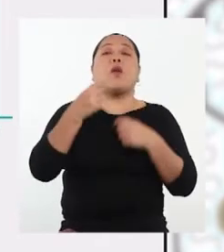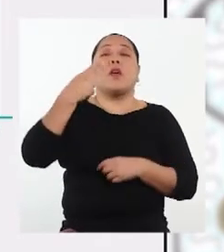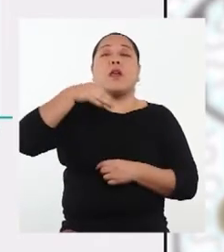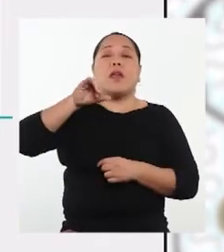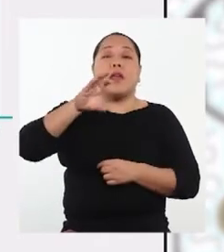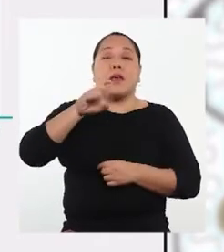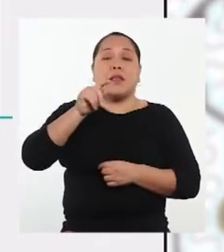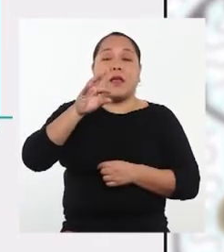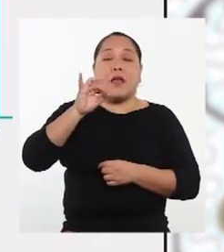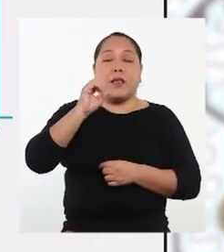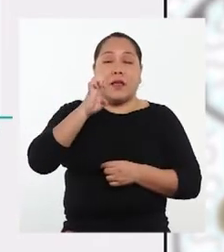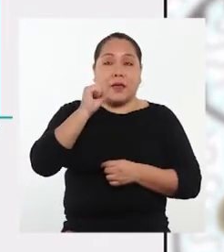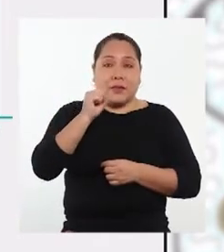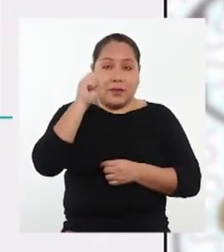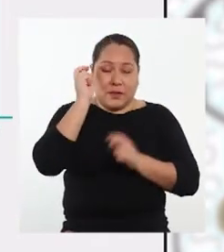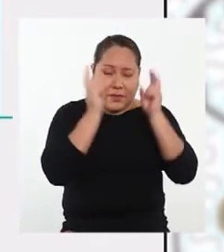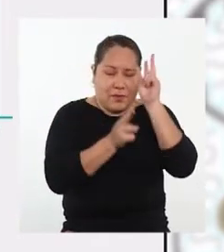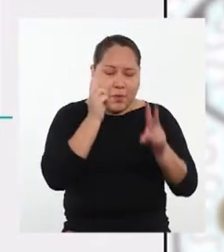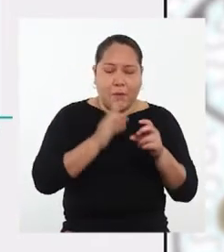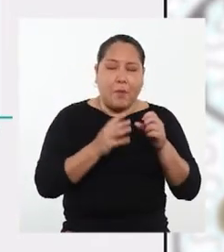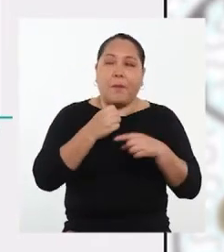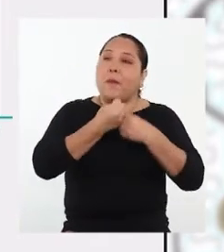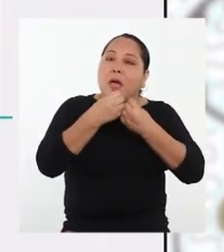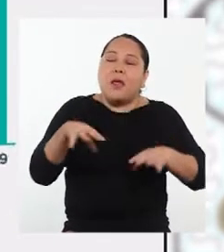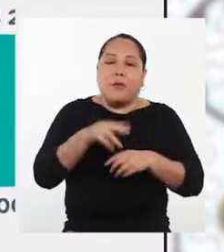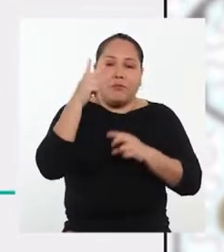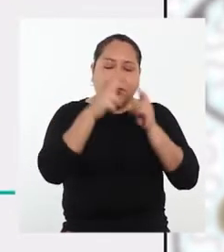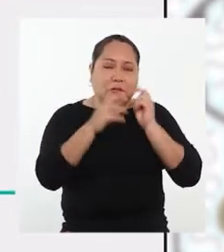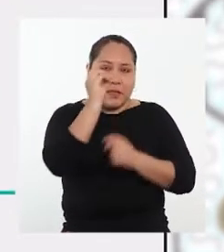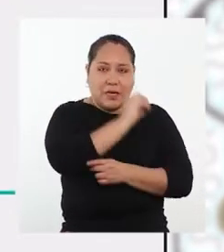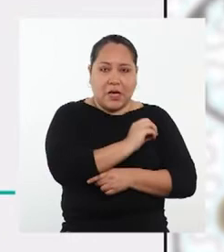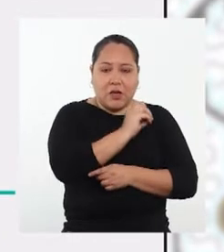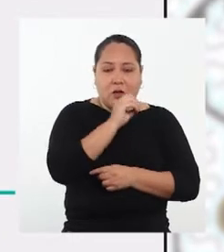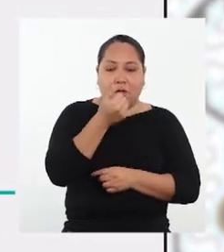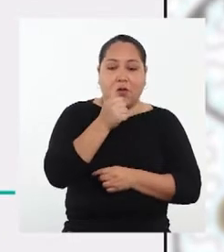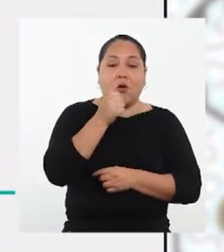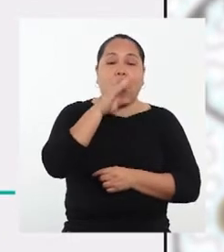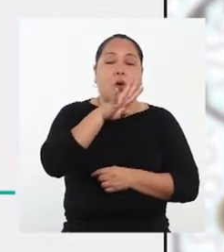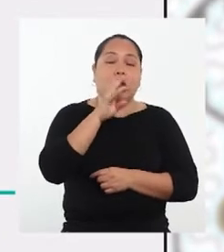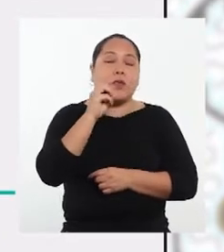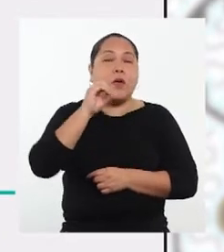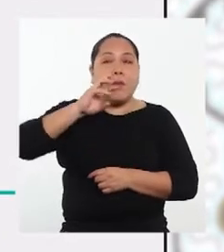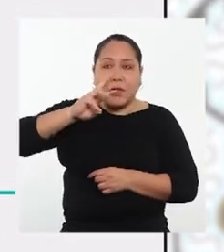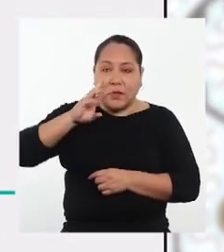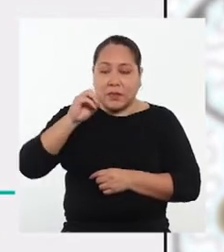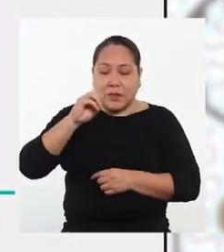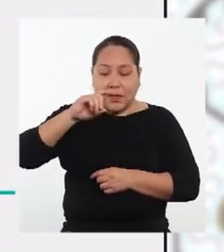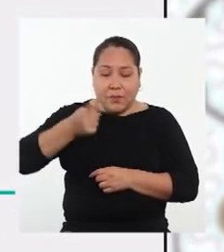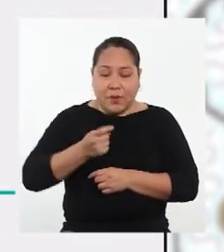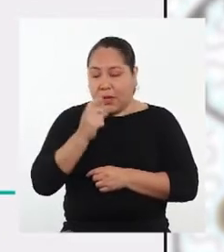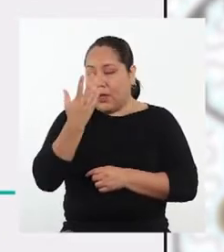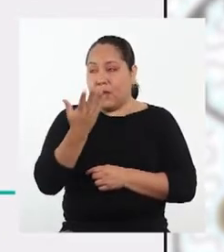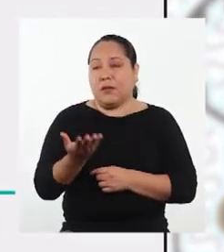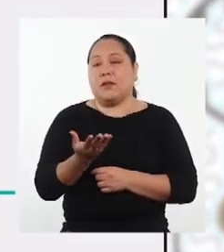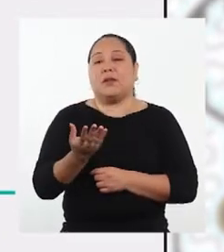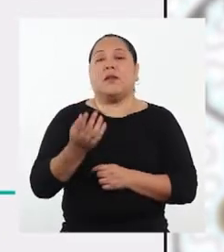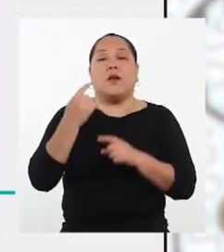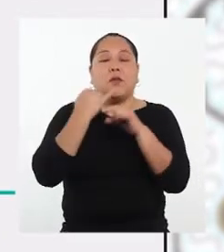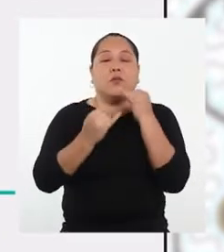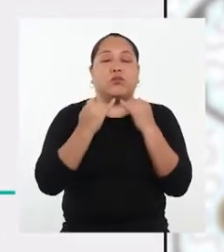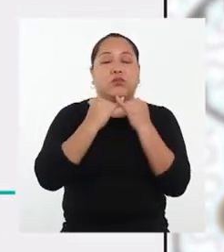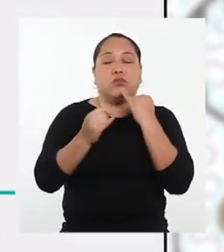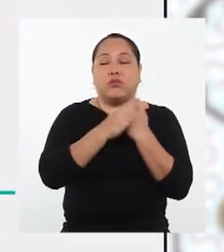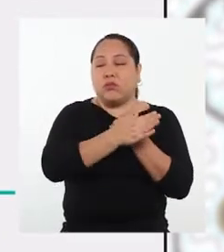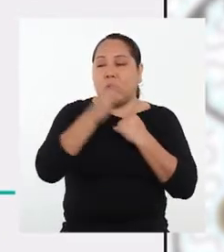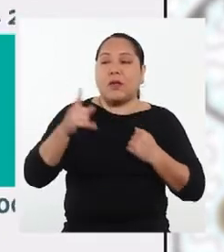mostrar la cantidad de hectáreas que se van perdiendo. Vemos un 0, 20.000, 40.000, 60.000 y así hasta llegar a la